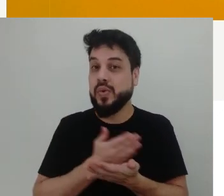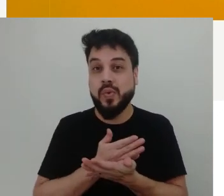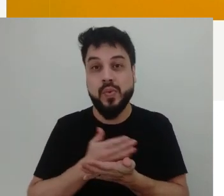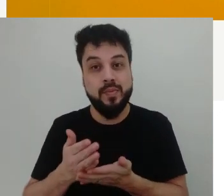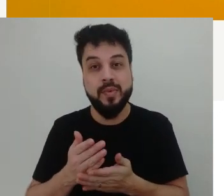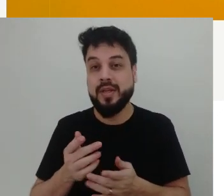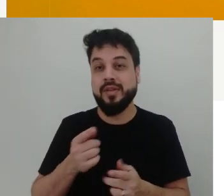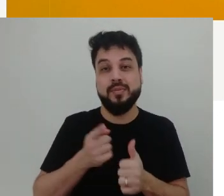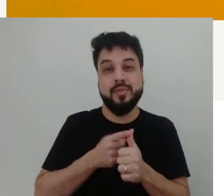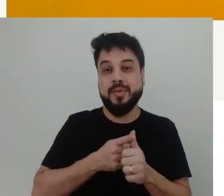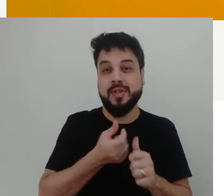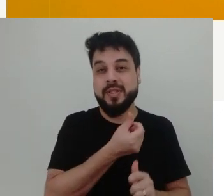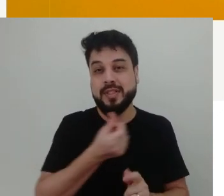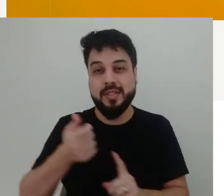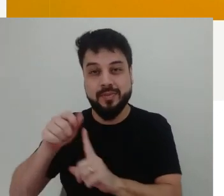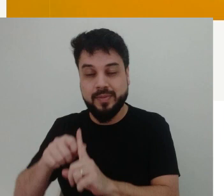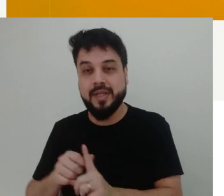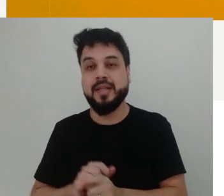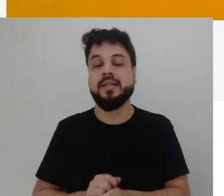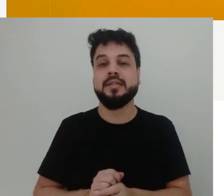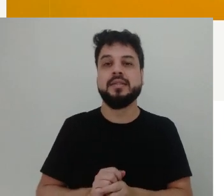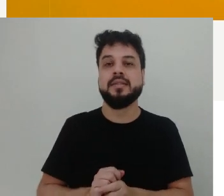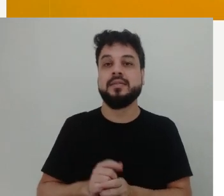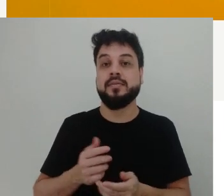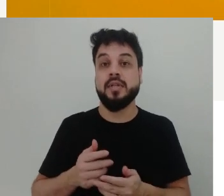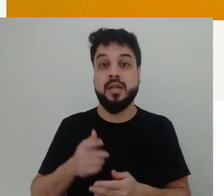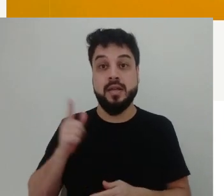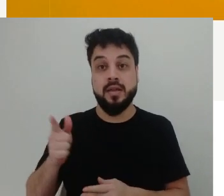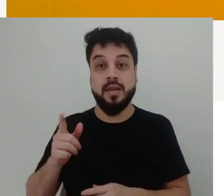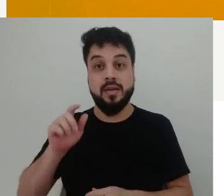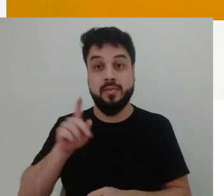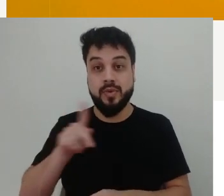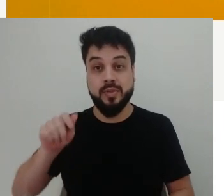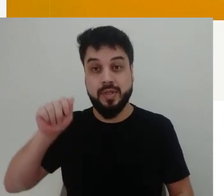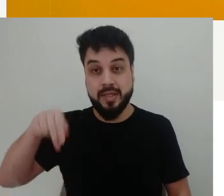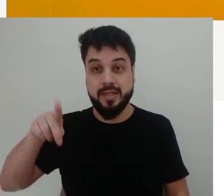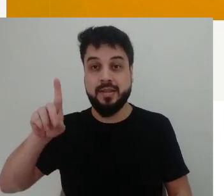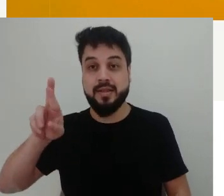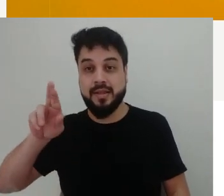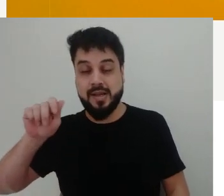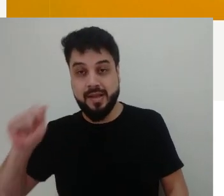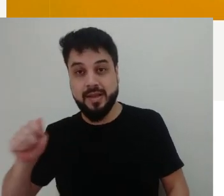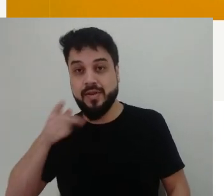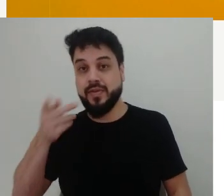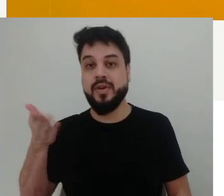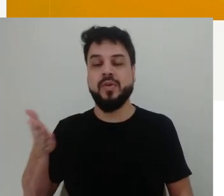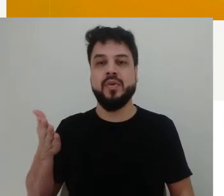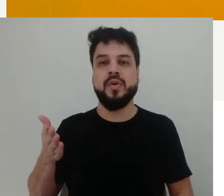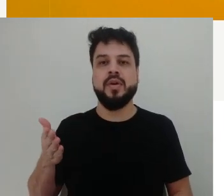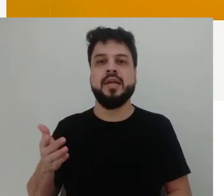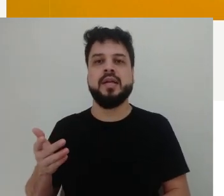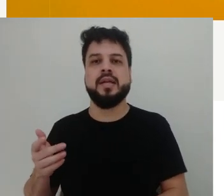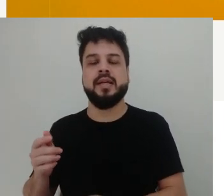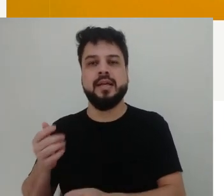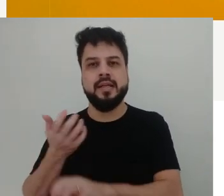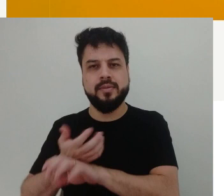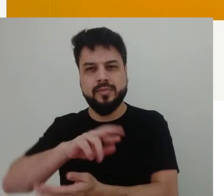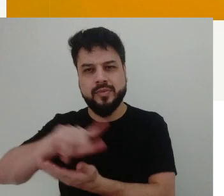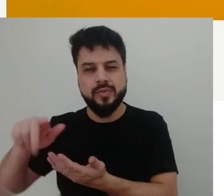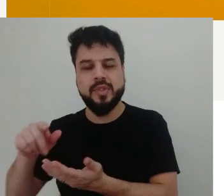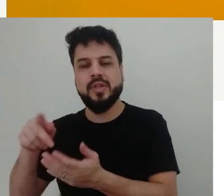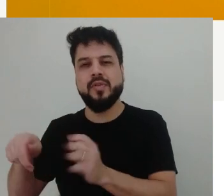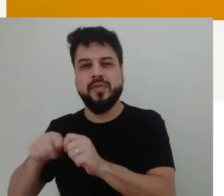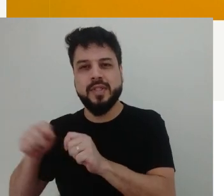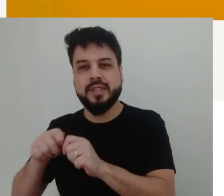ninguna de ellas, porque nunca se educó en el rigor de una disciplina que te obligue a